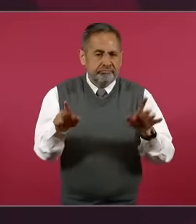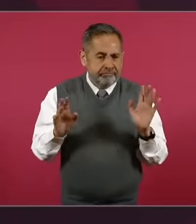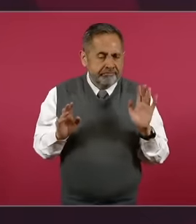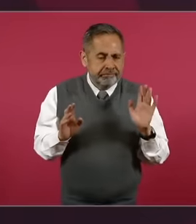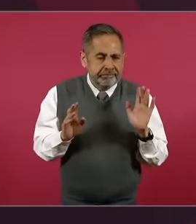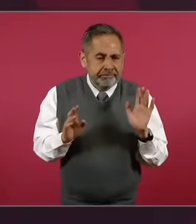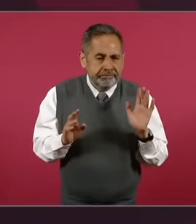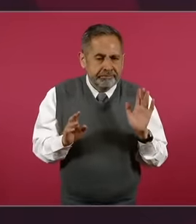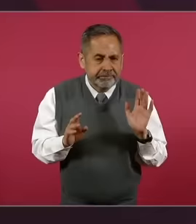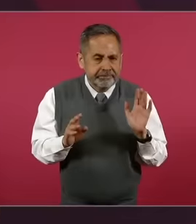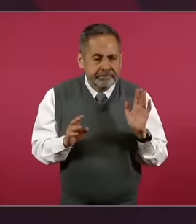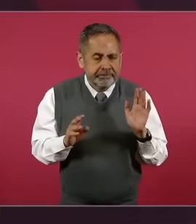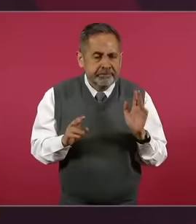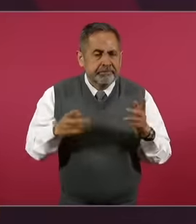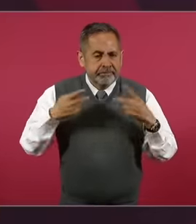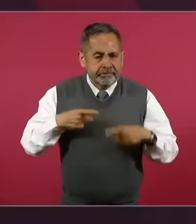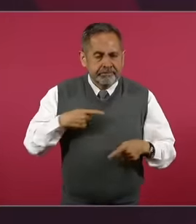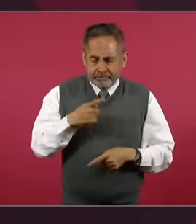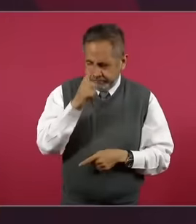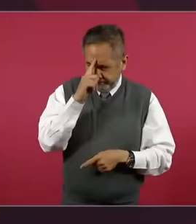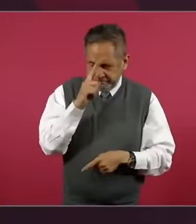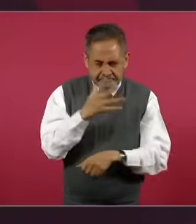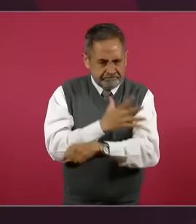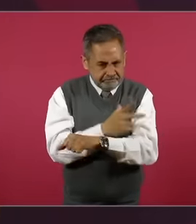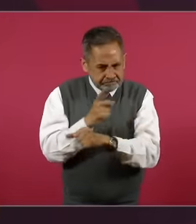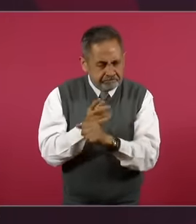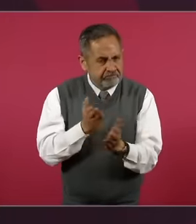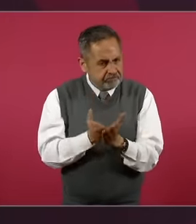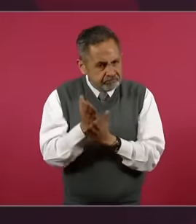que sea gente íntegra,